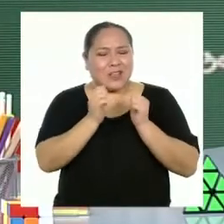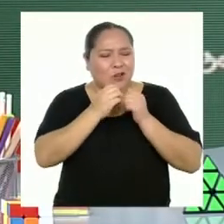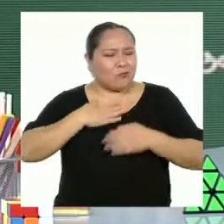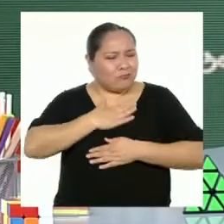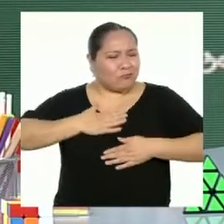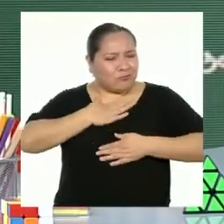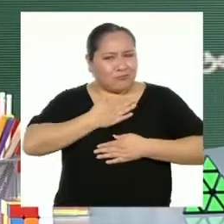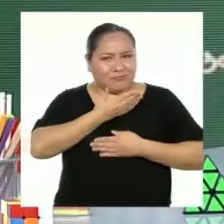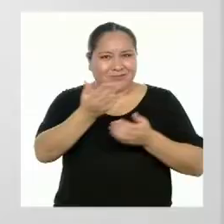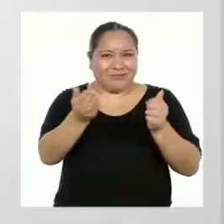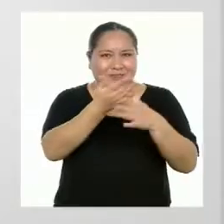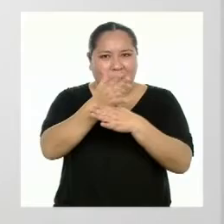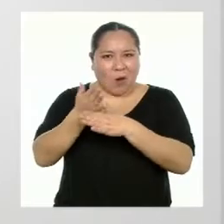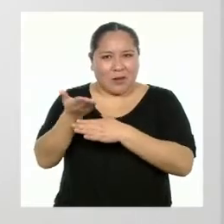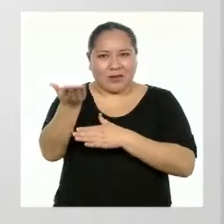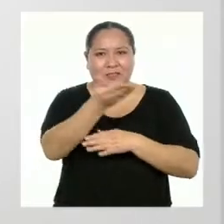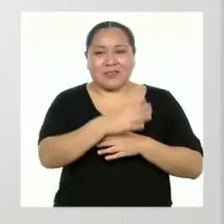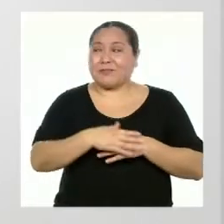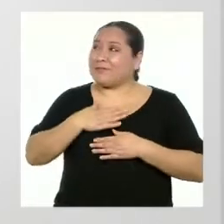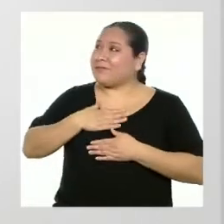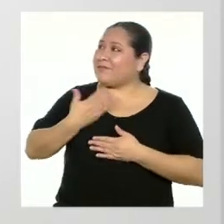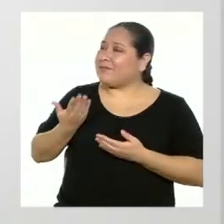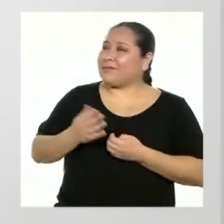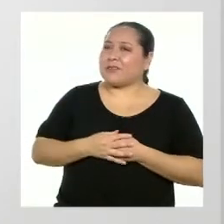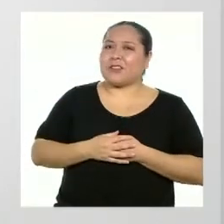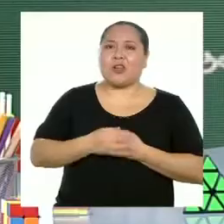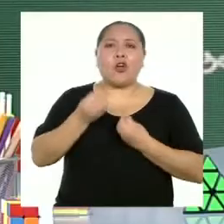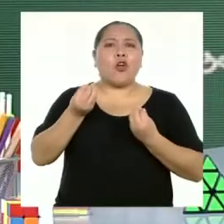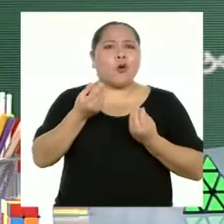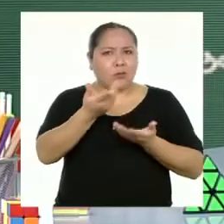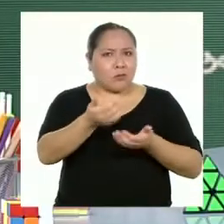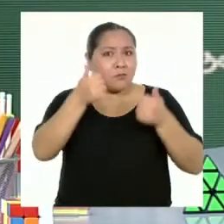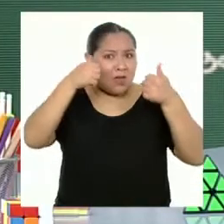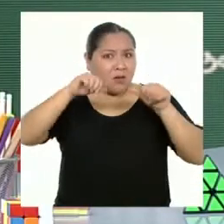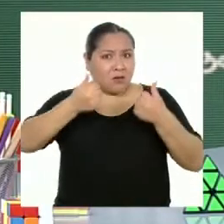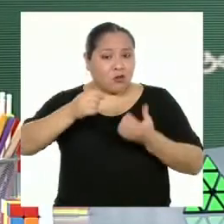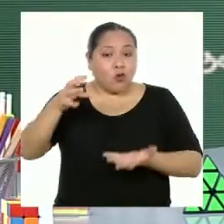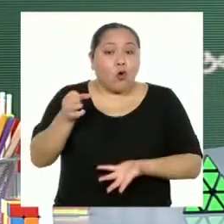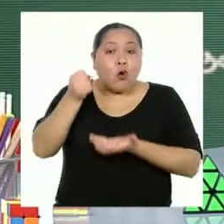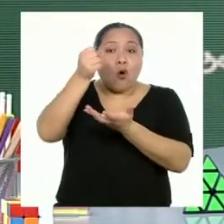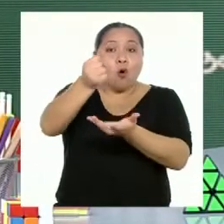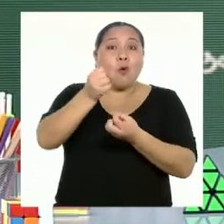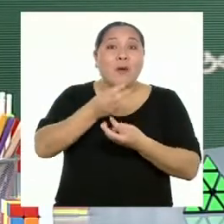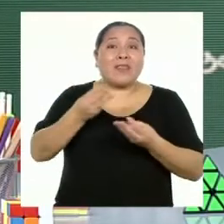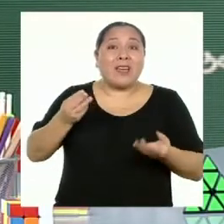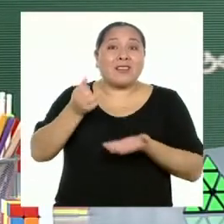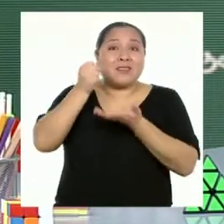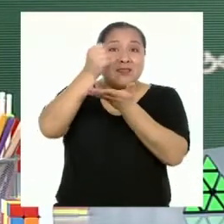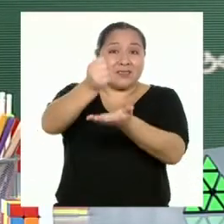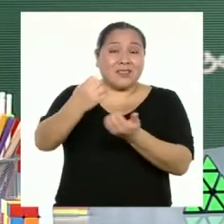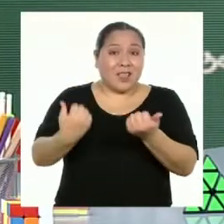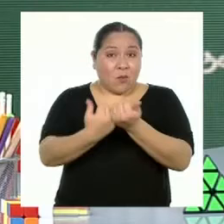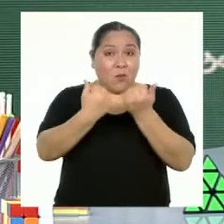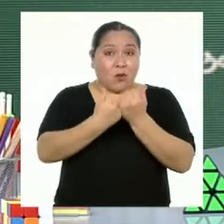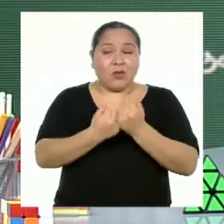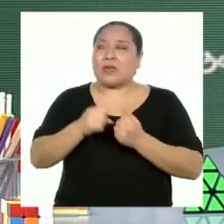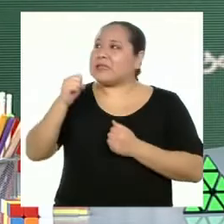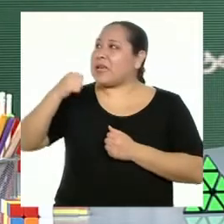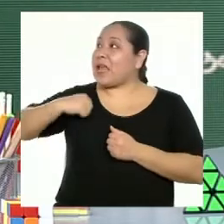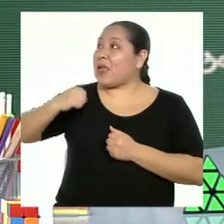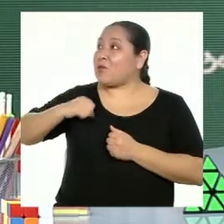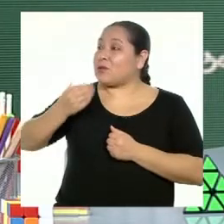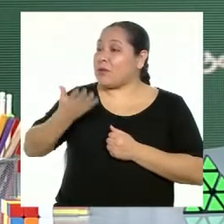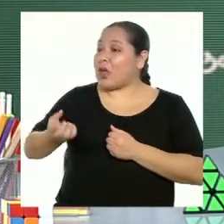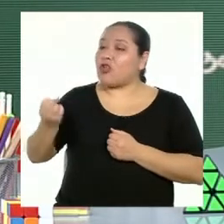nuestro, profesor Emerson. ¿Cómo te fue con tu canasta solidaria? Excelente. La gente de la municipalidad nos contó al grupo y a